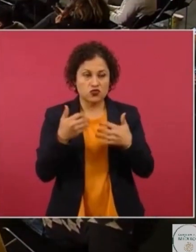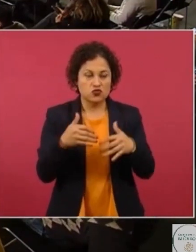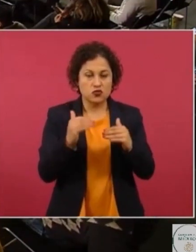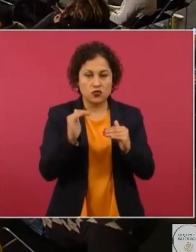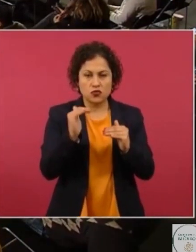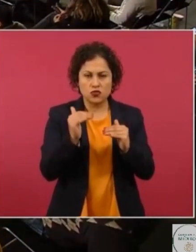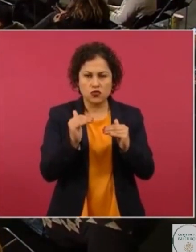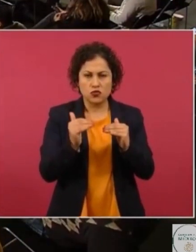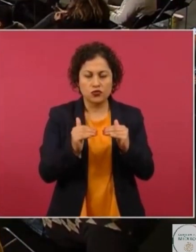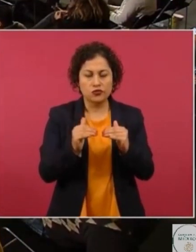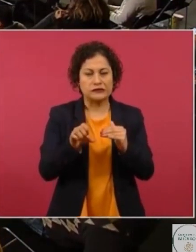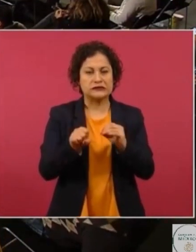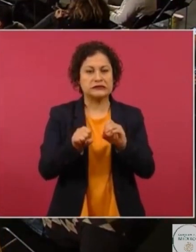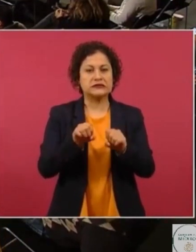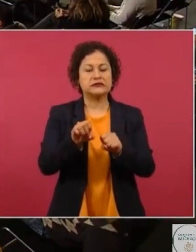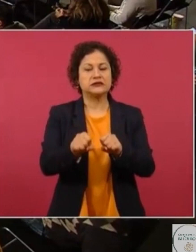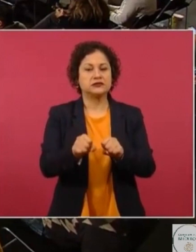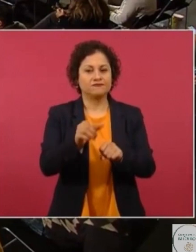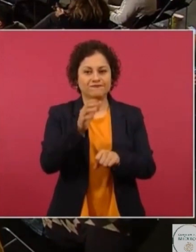y otros